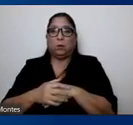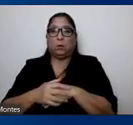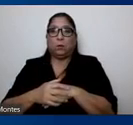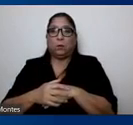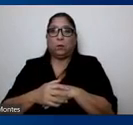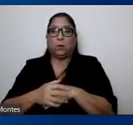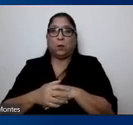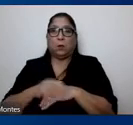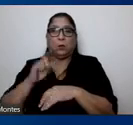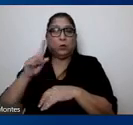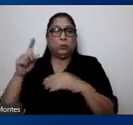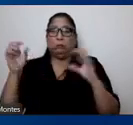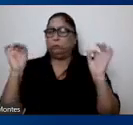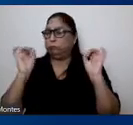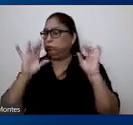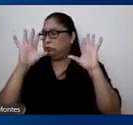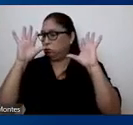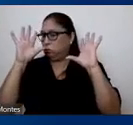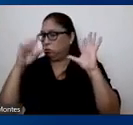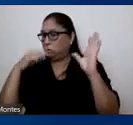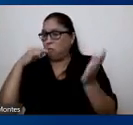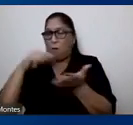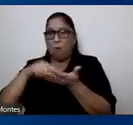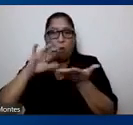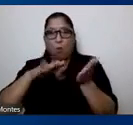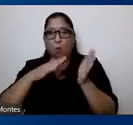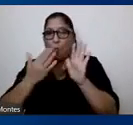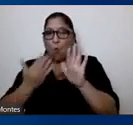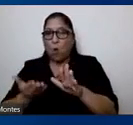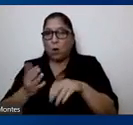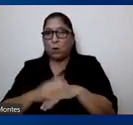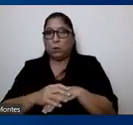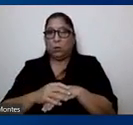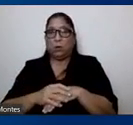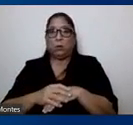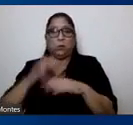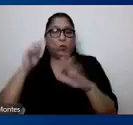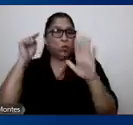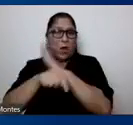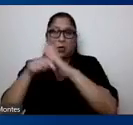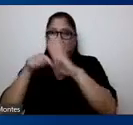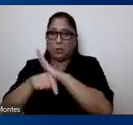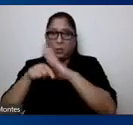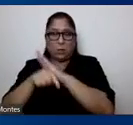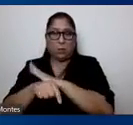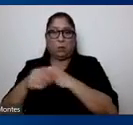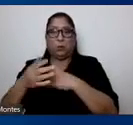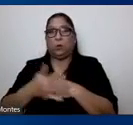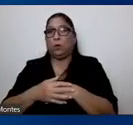su brutal desaparición, su brutal asesinato, posterior